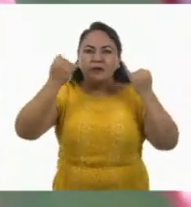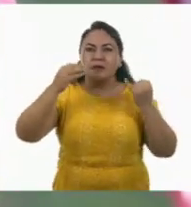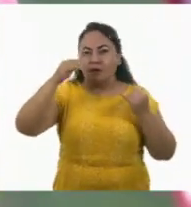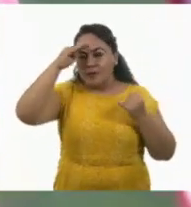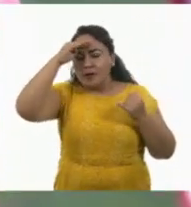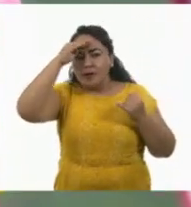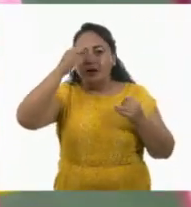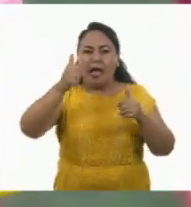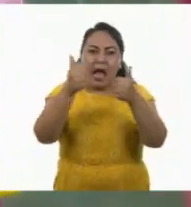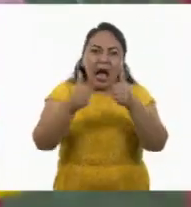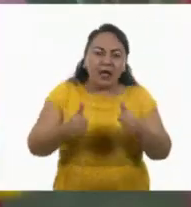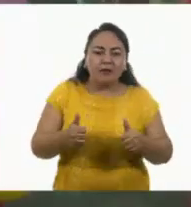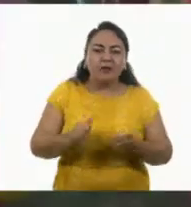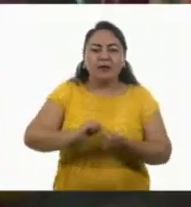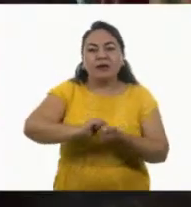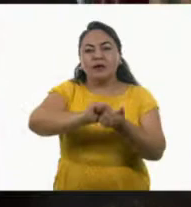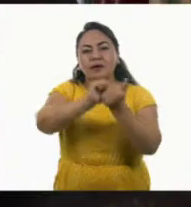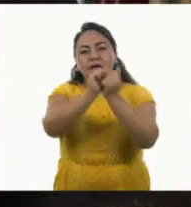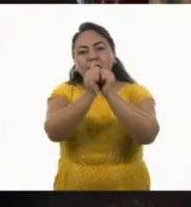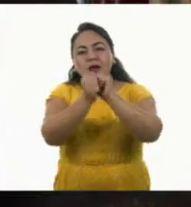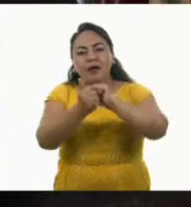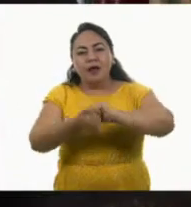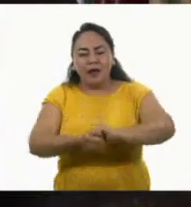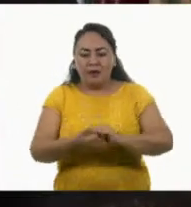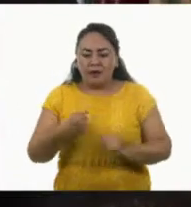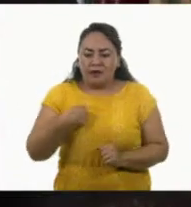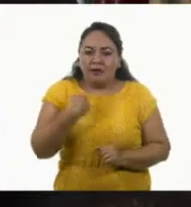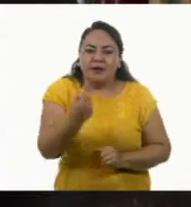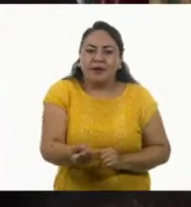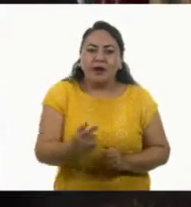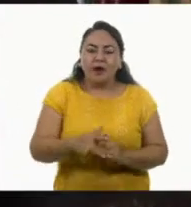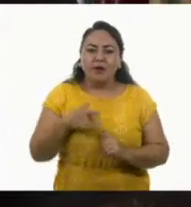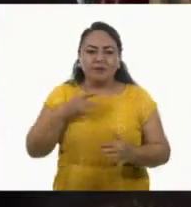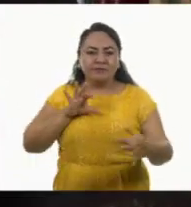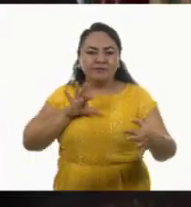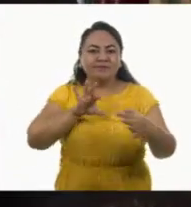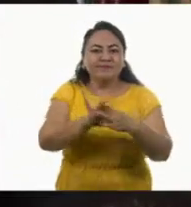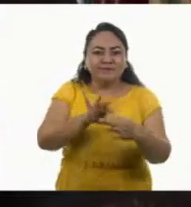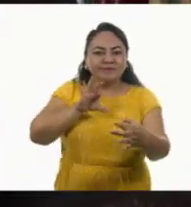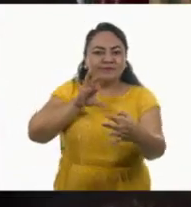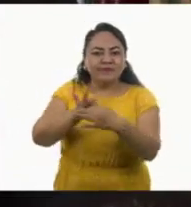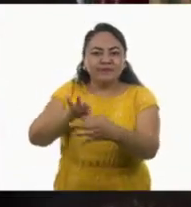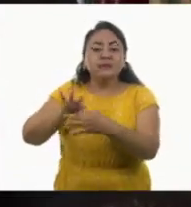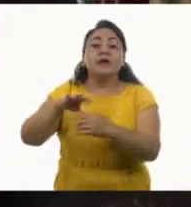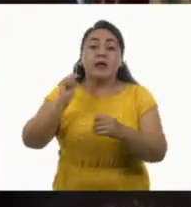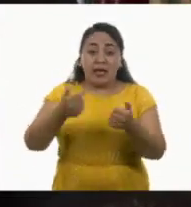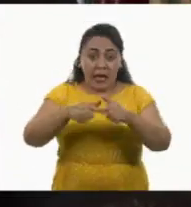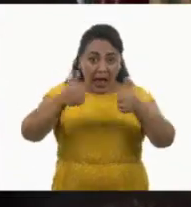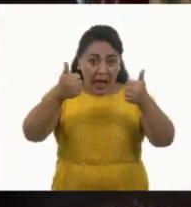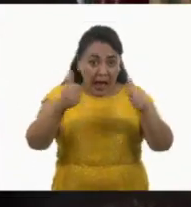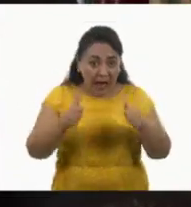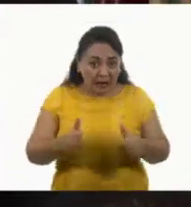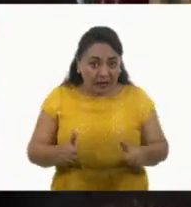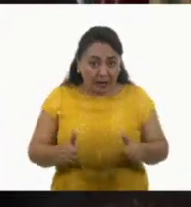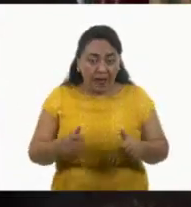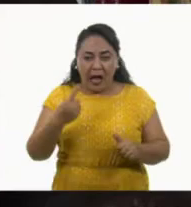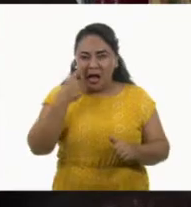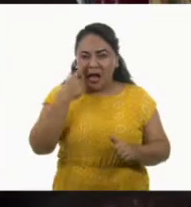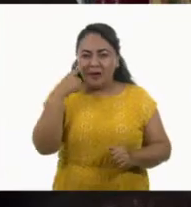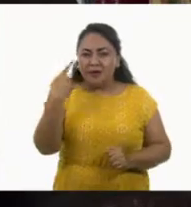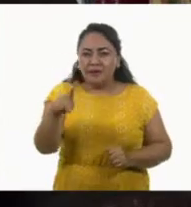arte es que nos vuelve también muy empáticos hacia lo demás. Y es porque en el arte una de